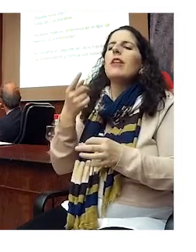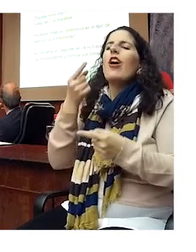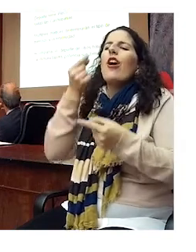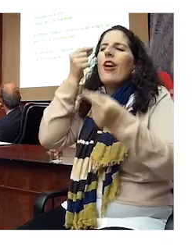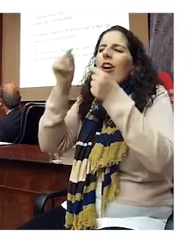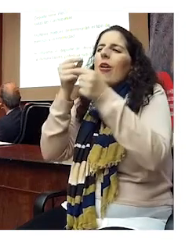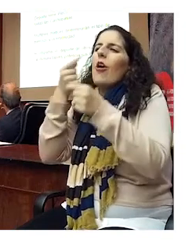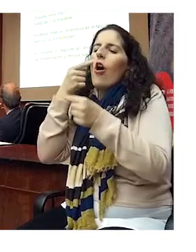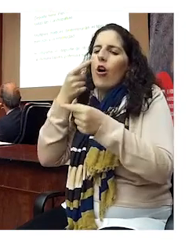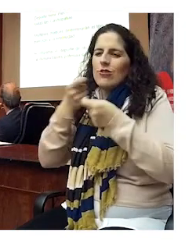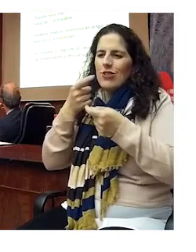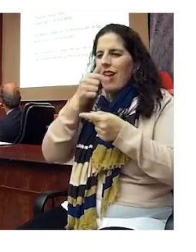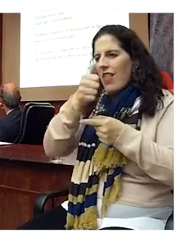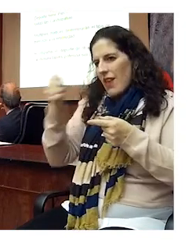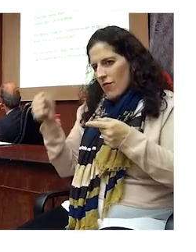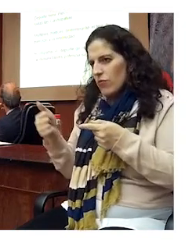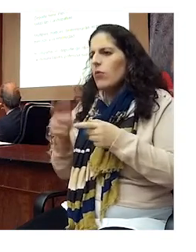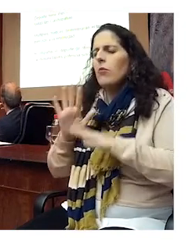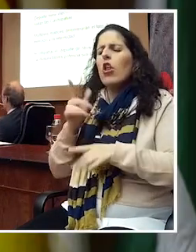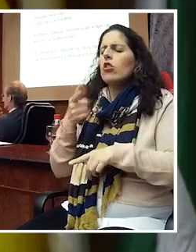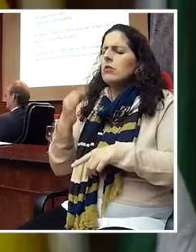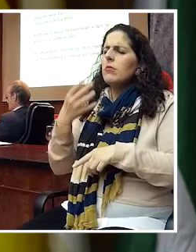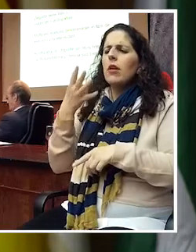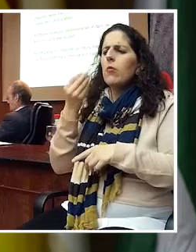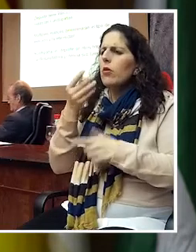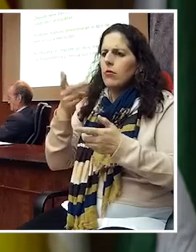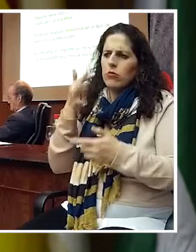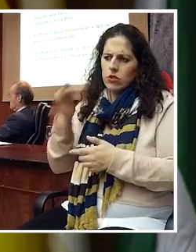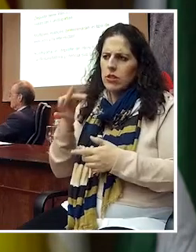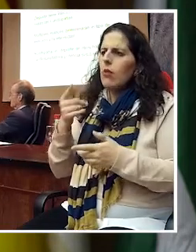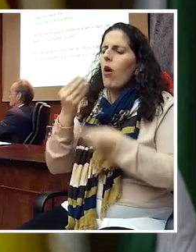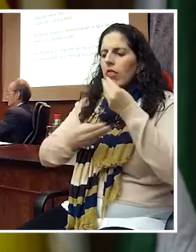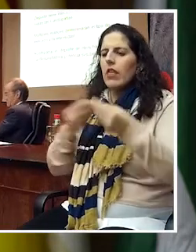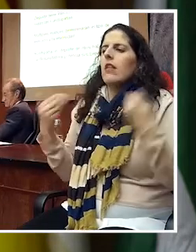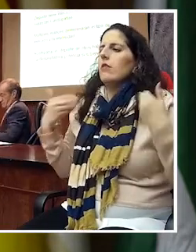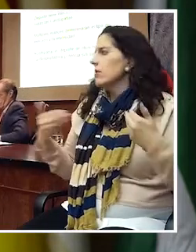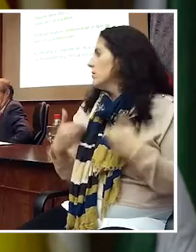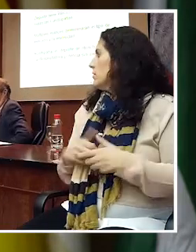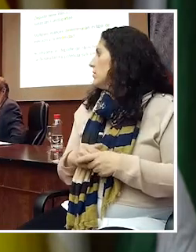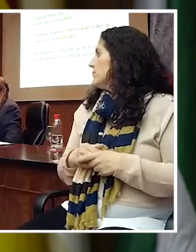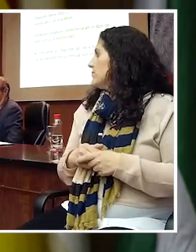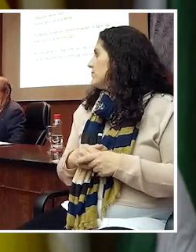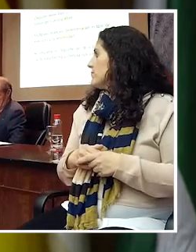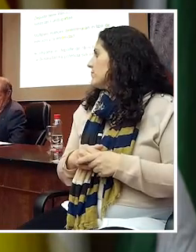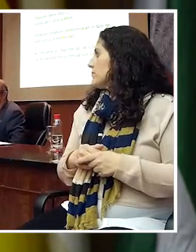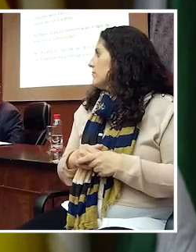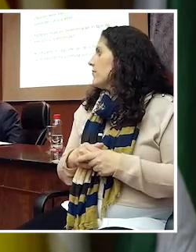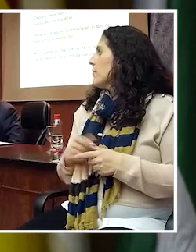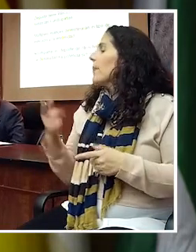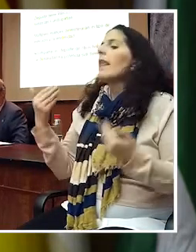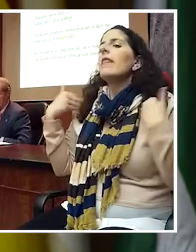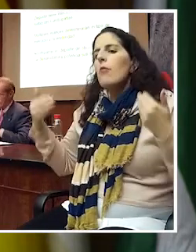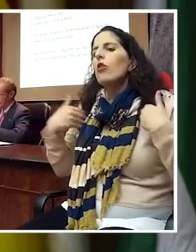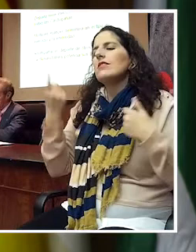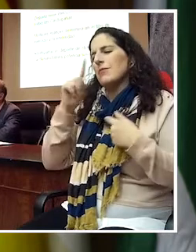que va a depender de qué cardiopatía, qué tipo de deporte, para determinar el tipo de ejercicio y la intensidad. Y, por supuesto, acompañar el deporte de otros